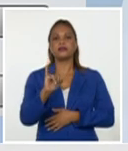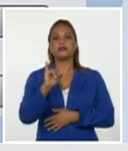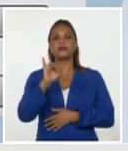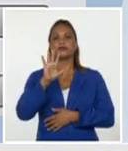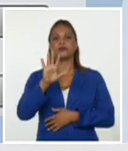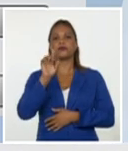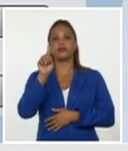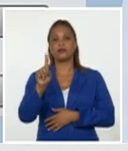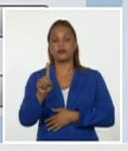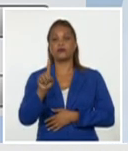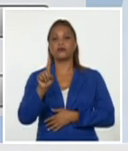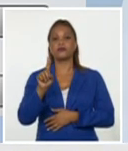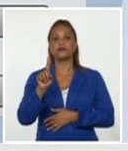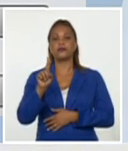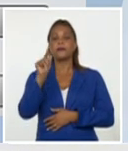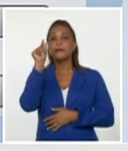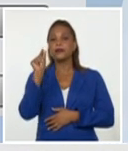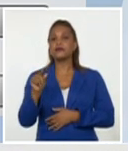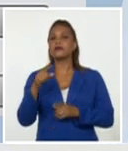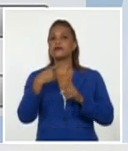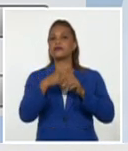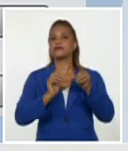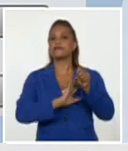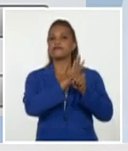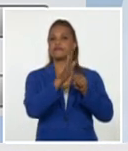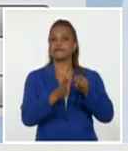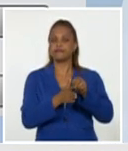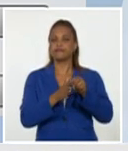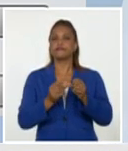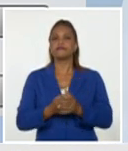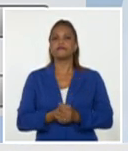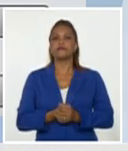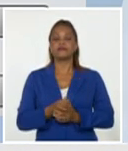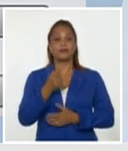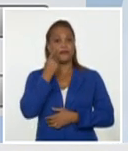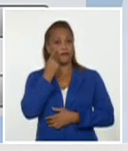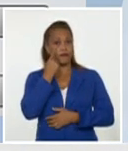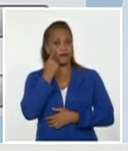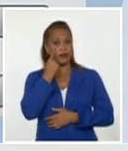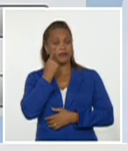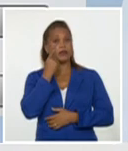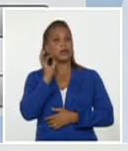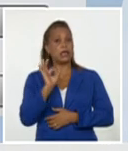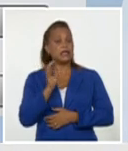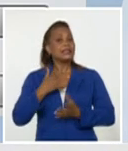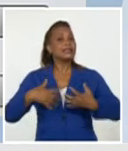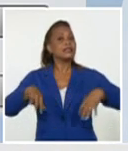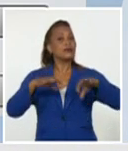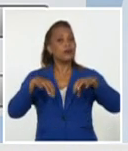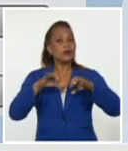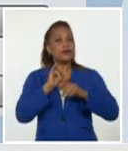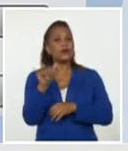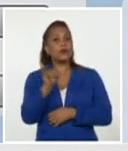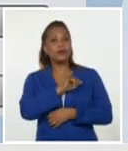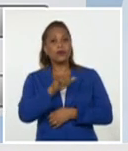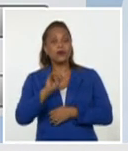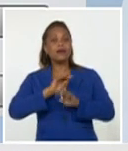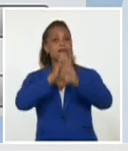14.651 personas con COVID. Démonos cuenta de la situación que también enfrenta el